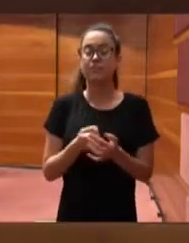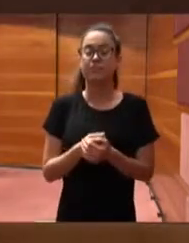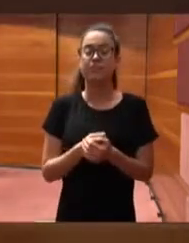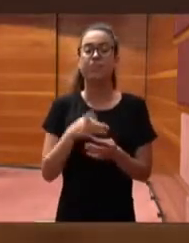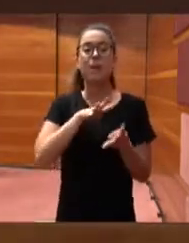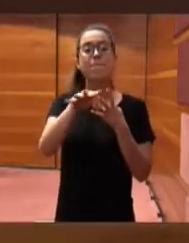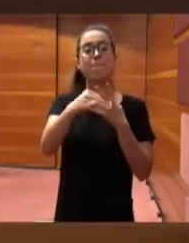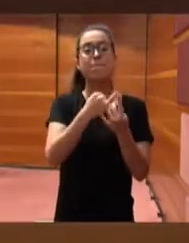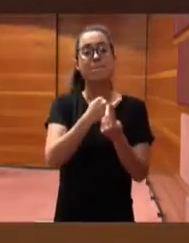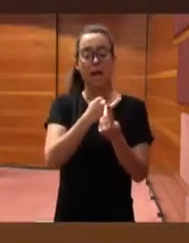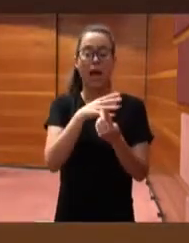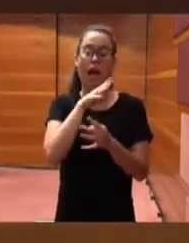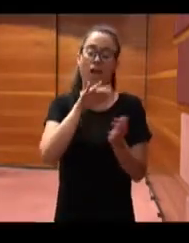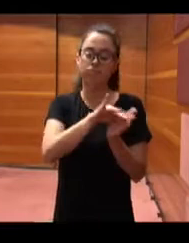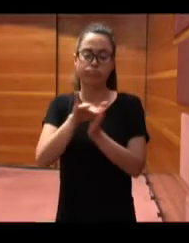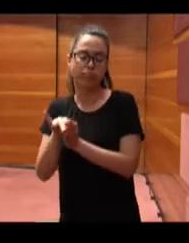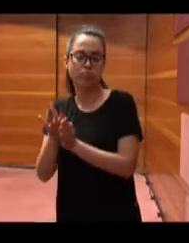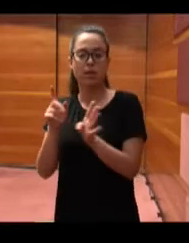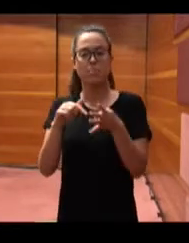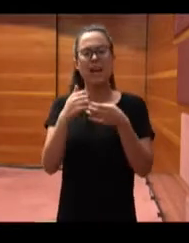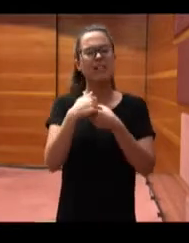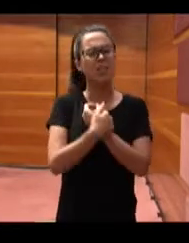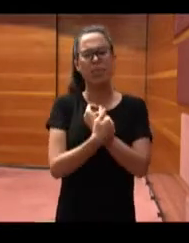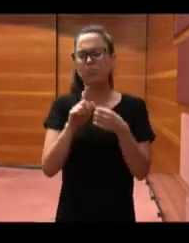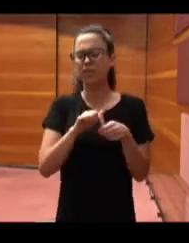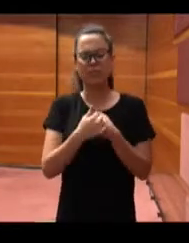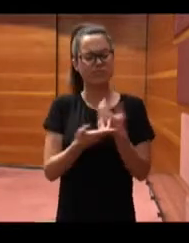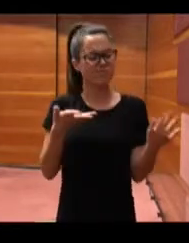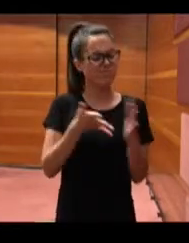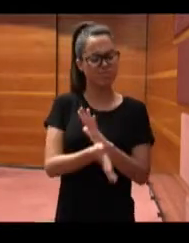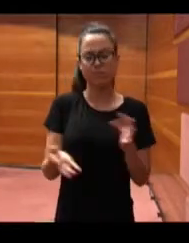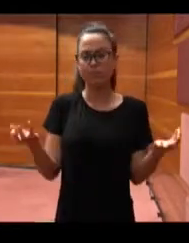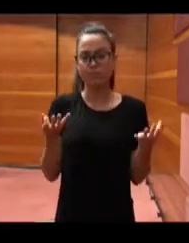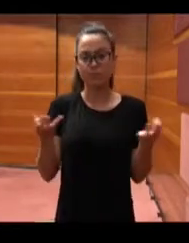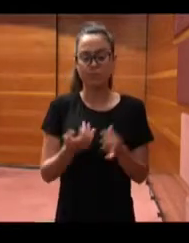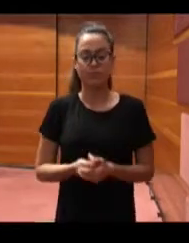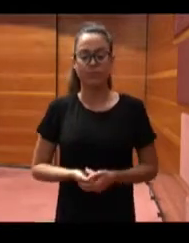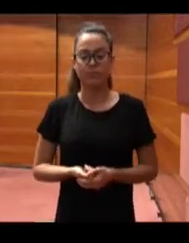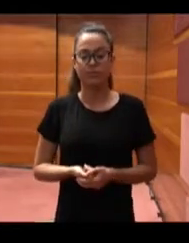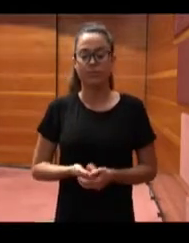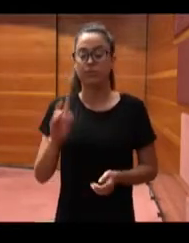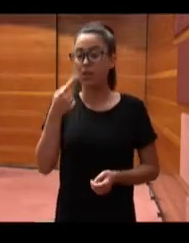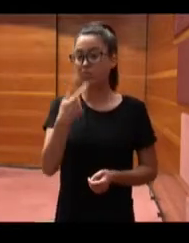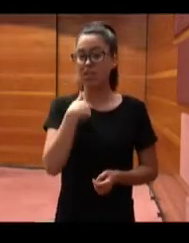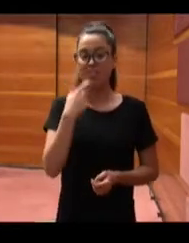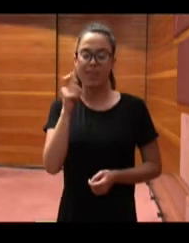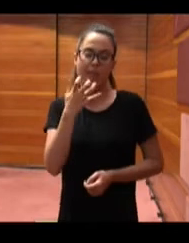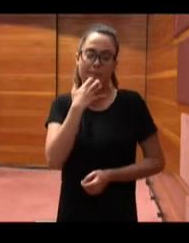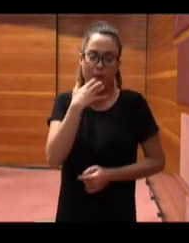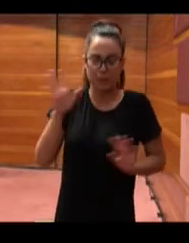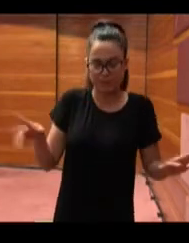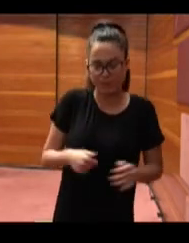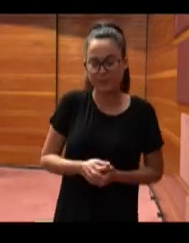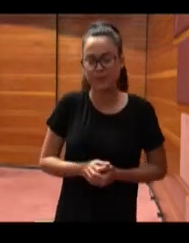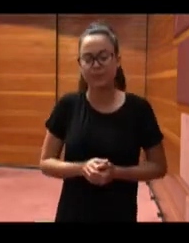pero estamos precisamente con la unidad de participación. ¿En qué es participación? Yo, en primer lugar, suelo decir un poco en broma